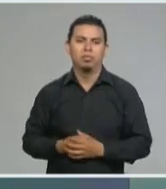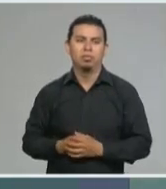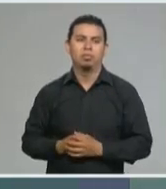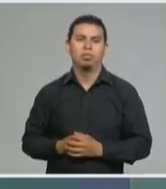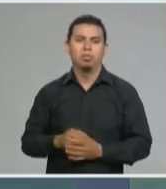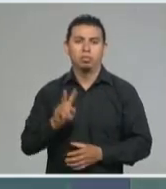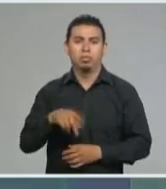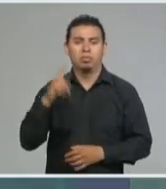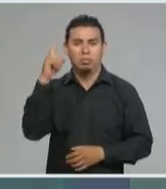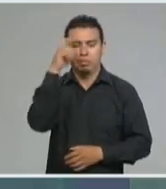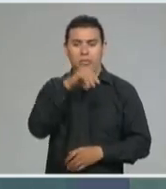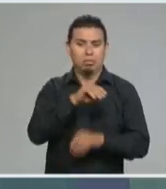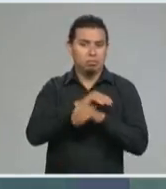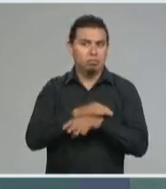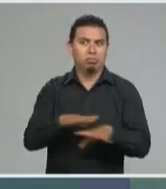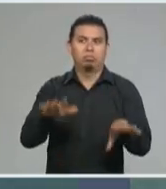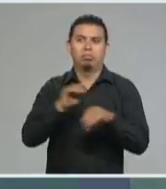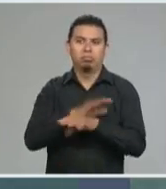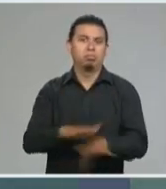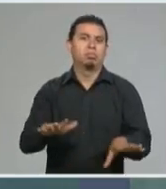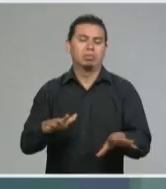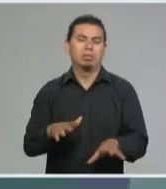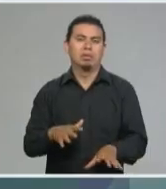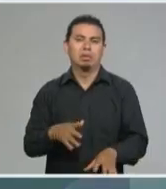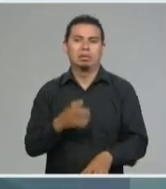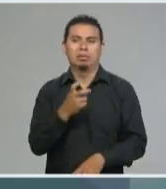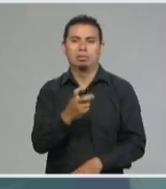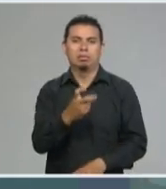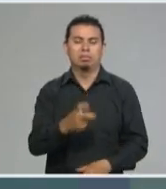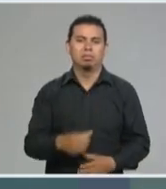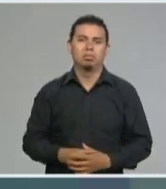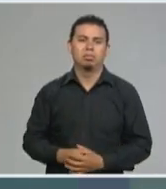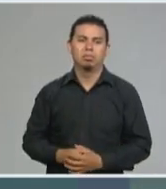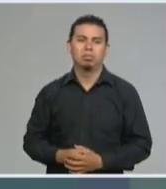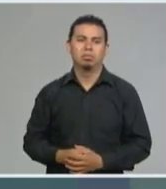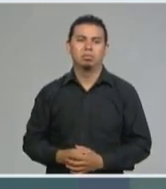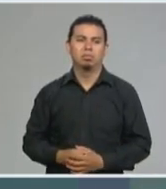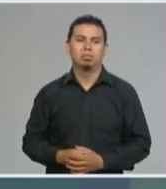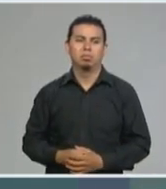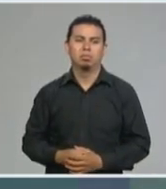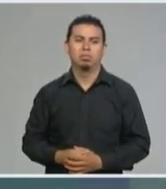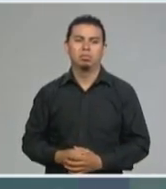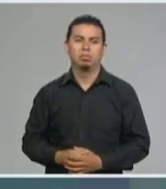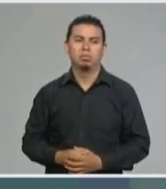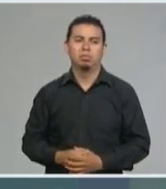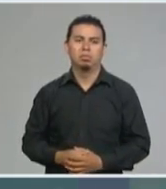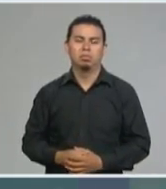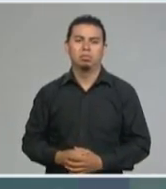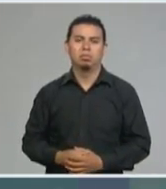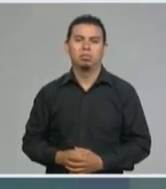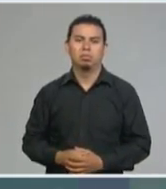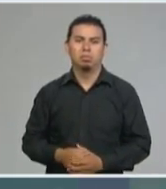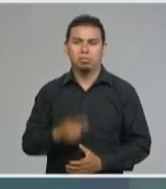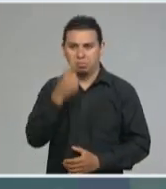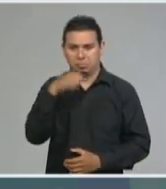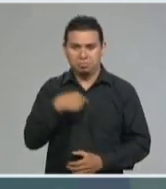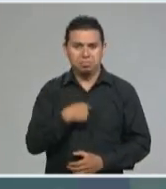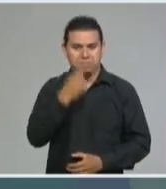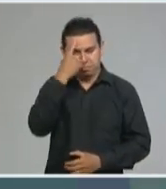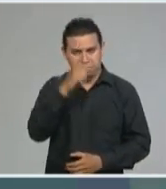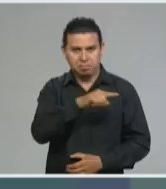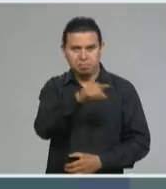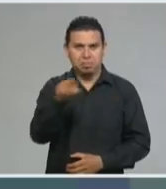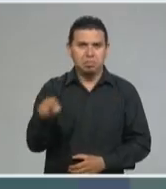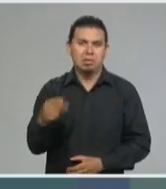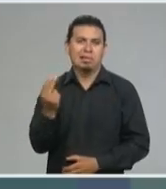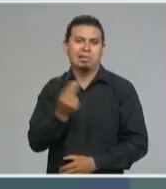difícil por toda la información que hay, entonces sí es muy difícil. Bueno, a mi parecer se tienen